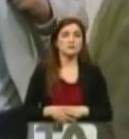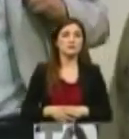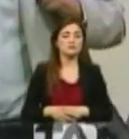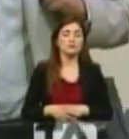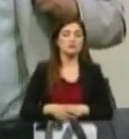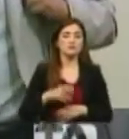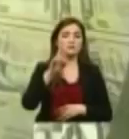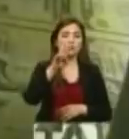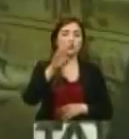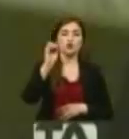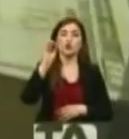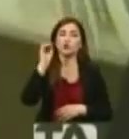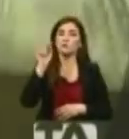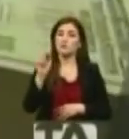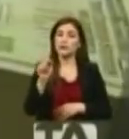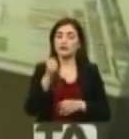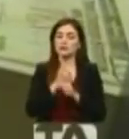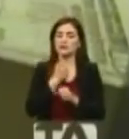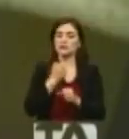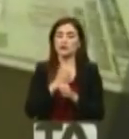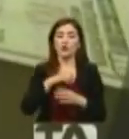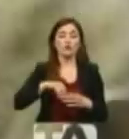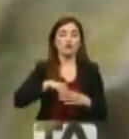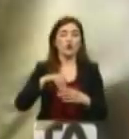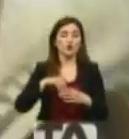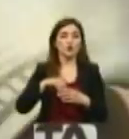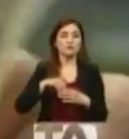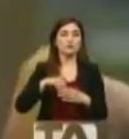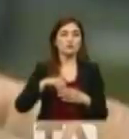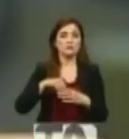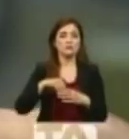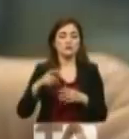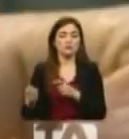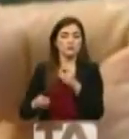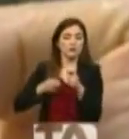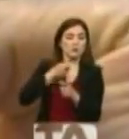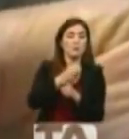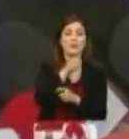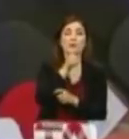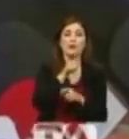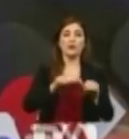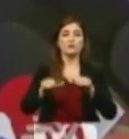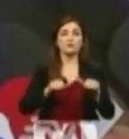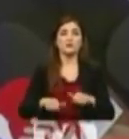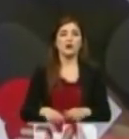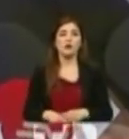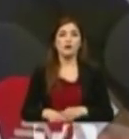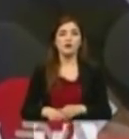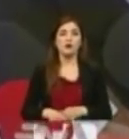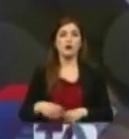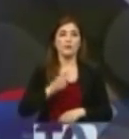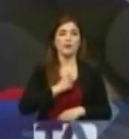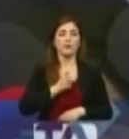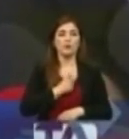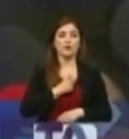unos 200 mil trabajadores, esos fondos volverían a una administración privada. Nosotros somos los únicos